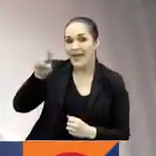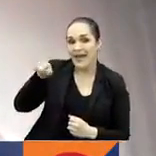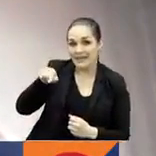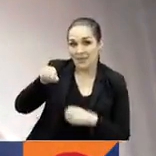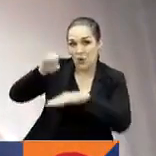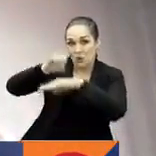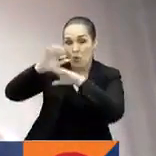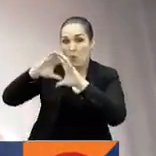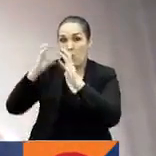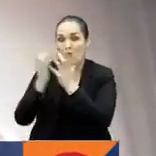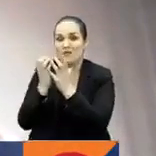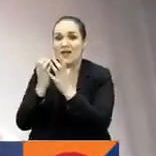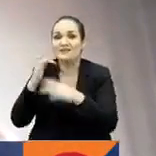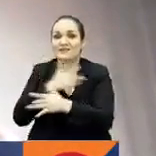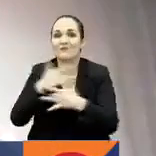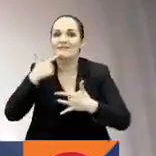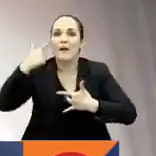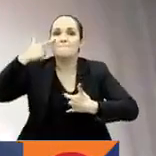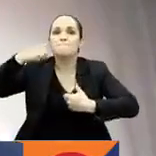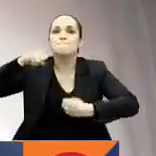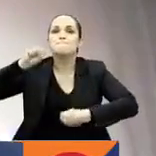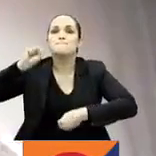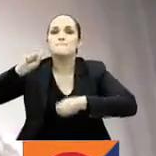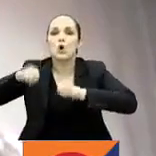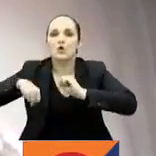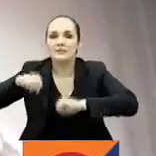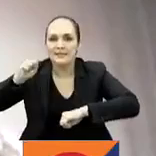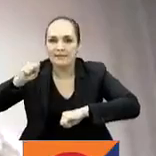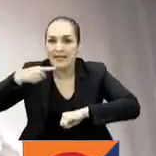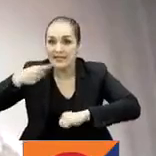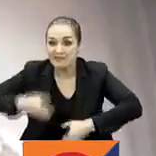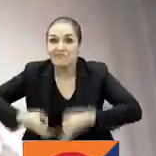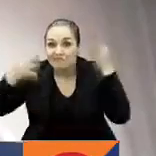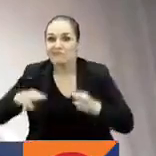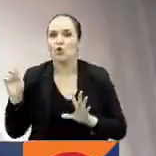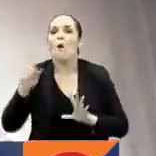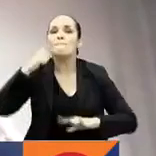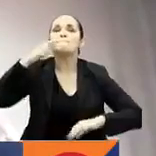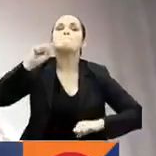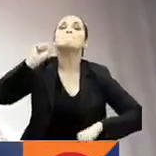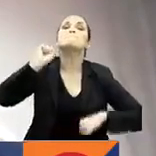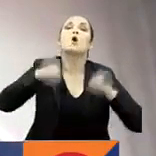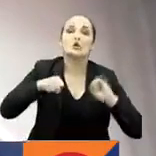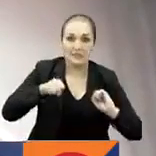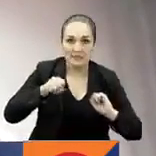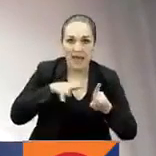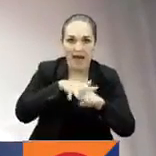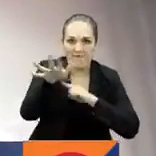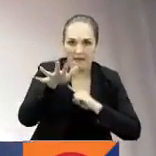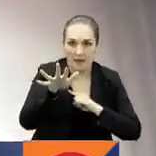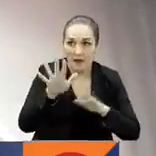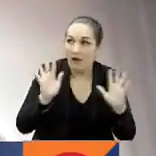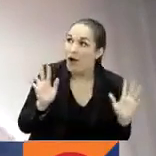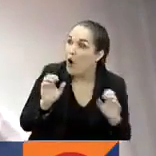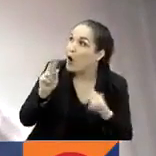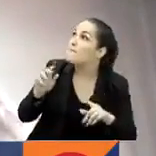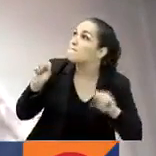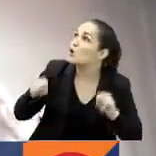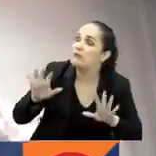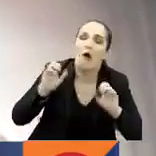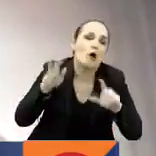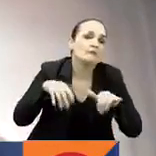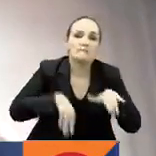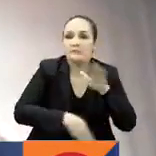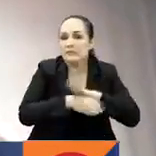es certeza cierto de que haya una afectación sobre todo sobre la salud no entonces vamos a seguir en sn sesionar que al